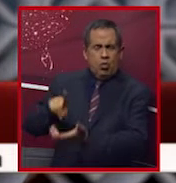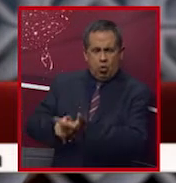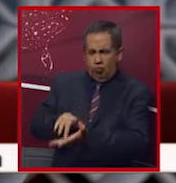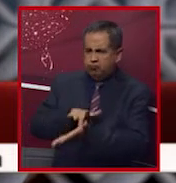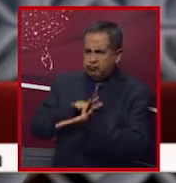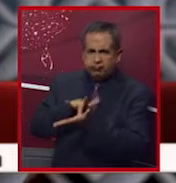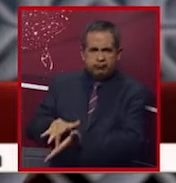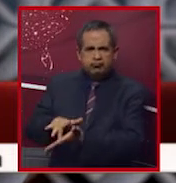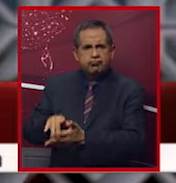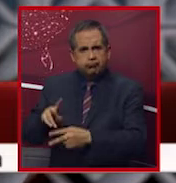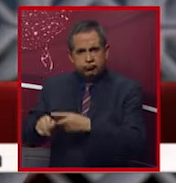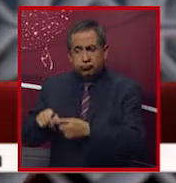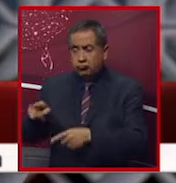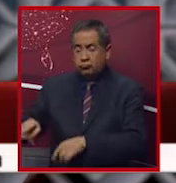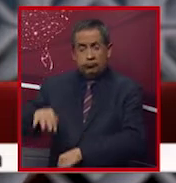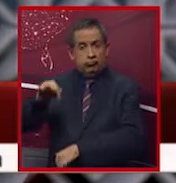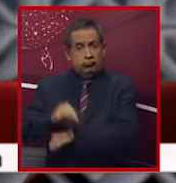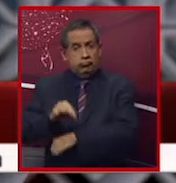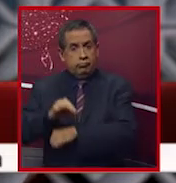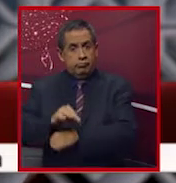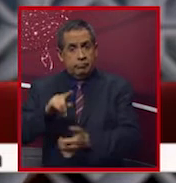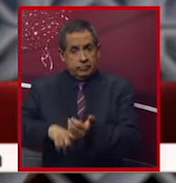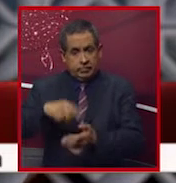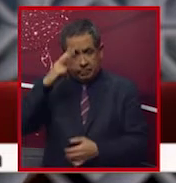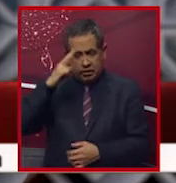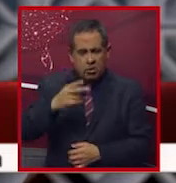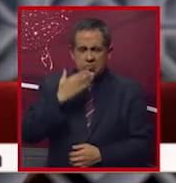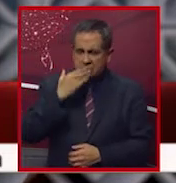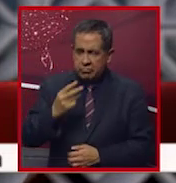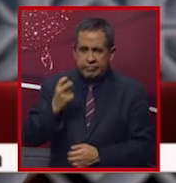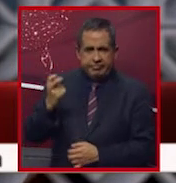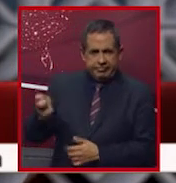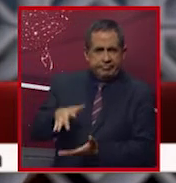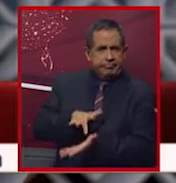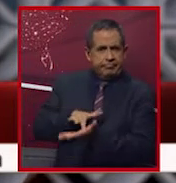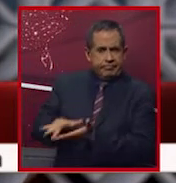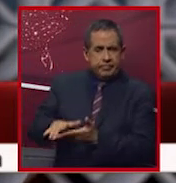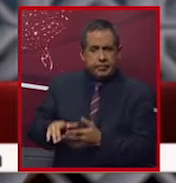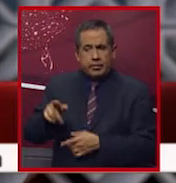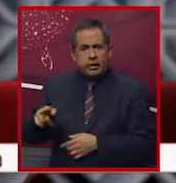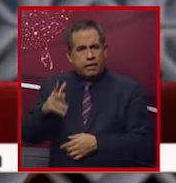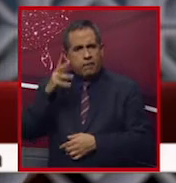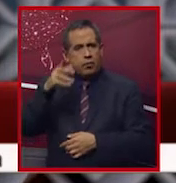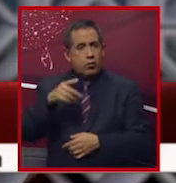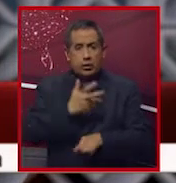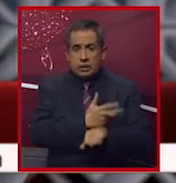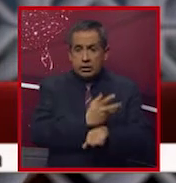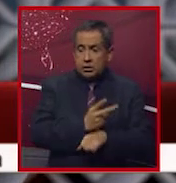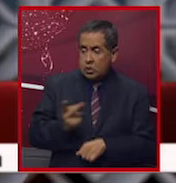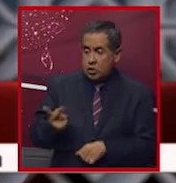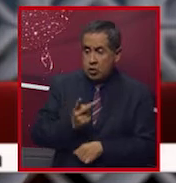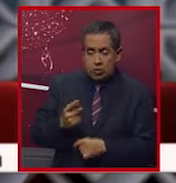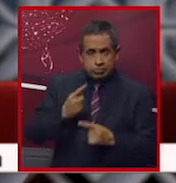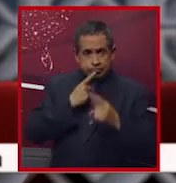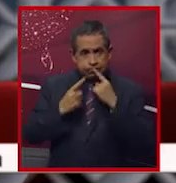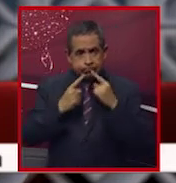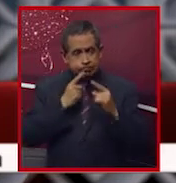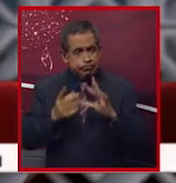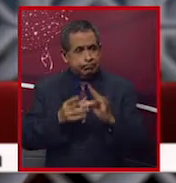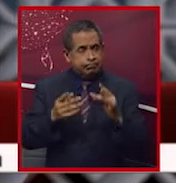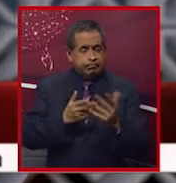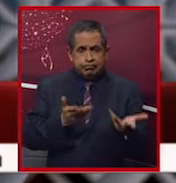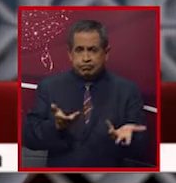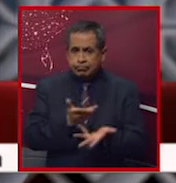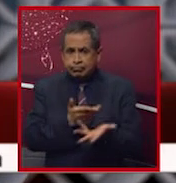busquen salvaguardar los intereses de México y privilegiar la ruta del diálogo y entendimiento responsable